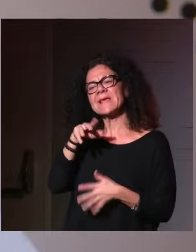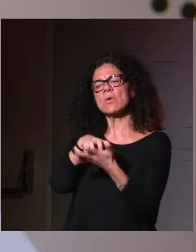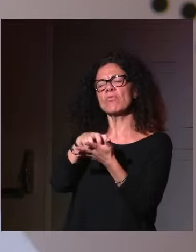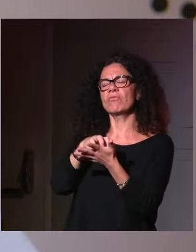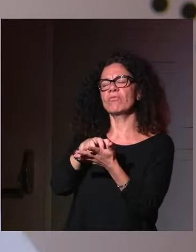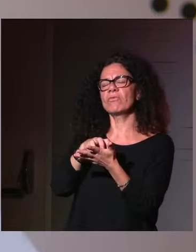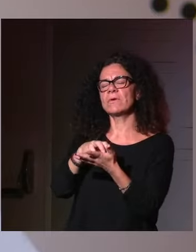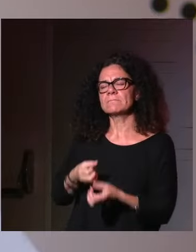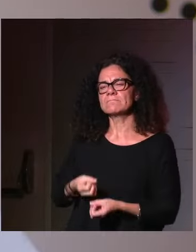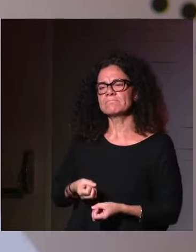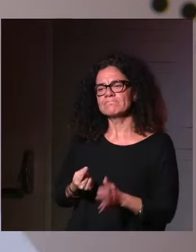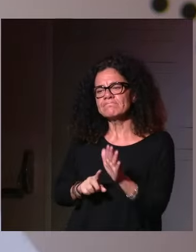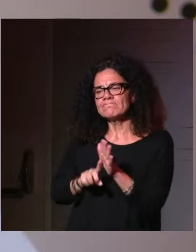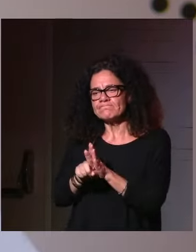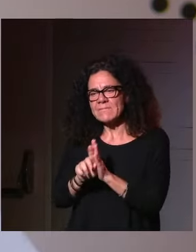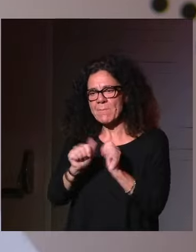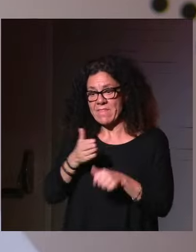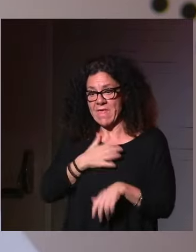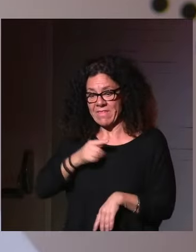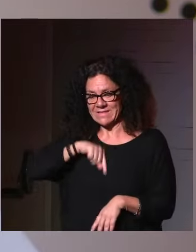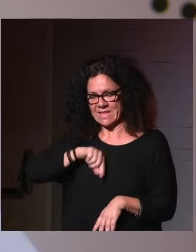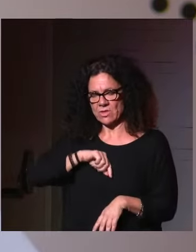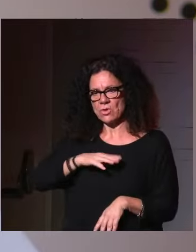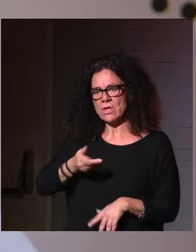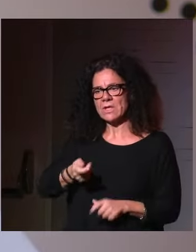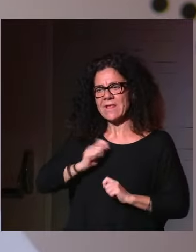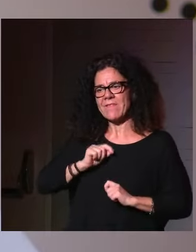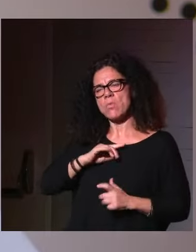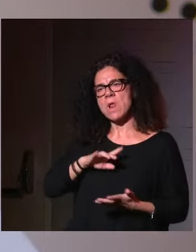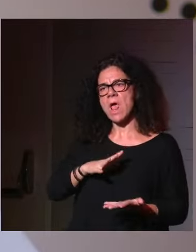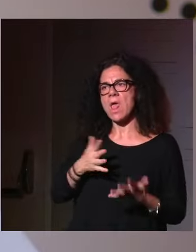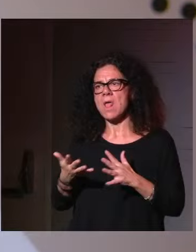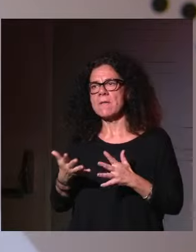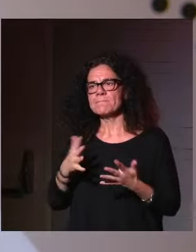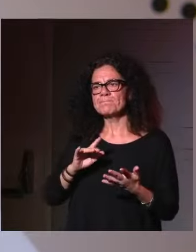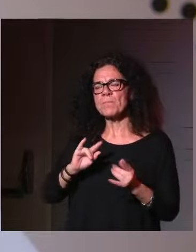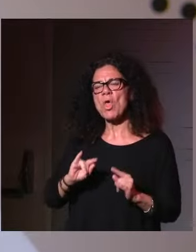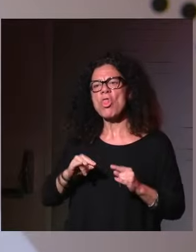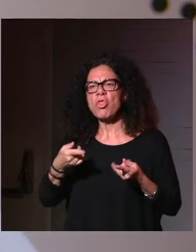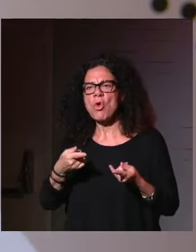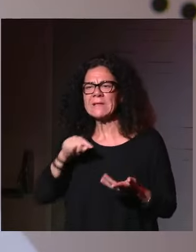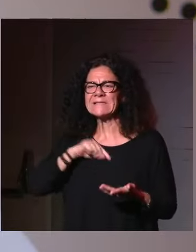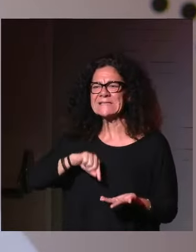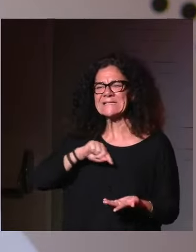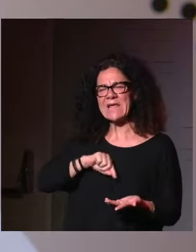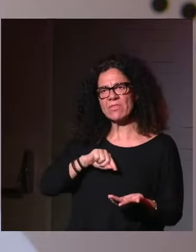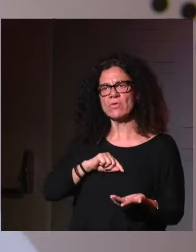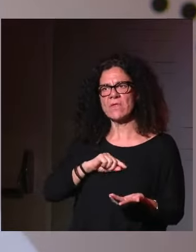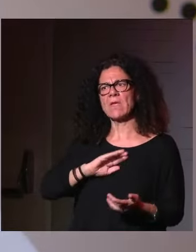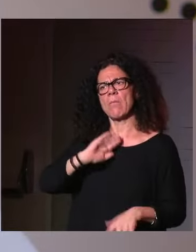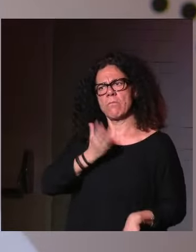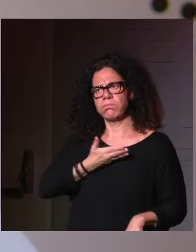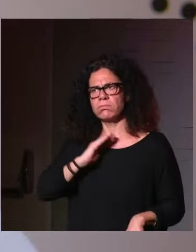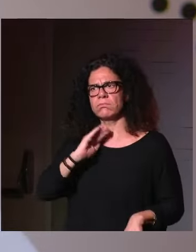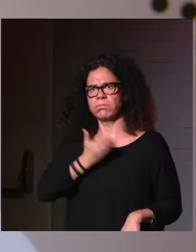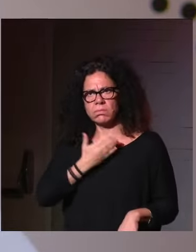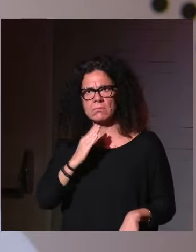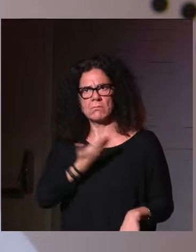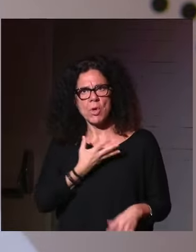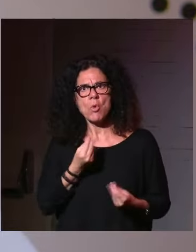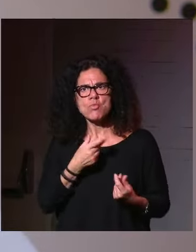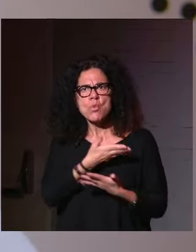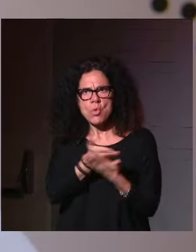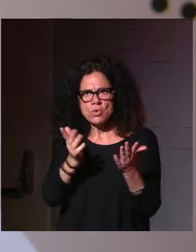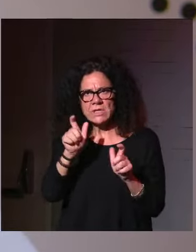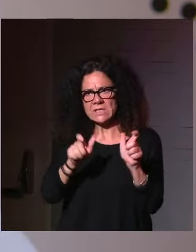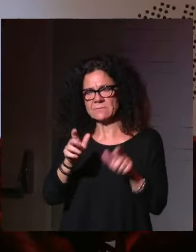Crea una doble a veces no una doble sensación una doble exposición que sí creo que que erosiona mucho a muchos